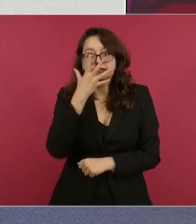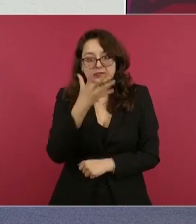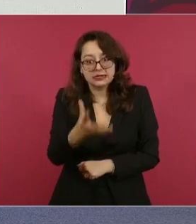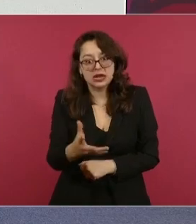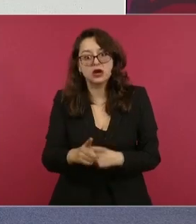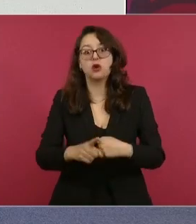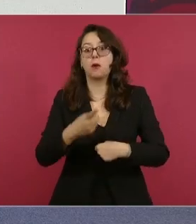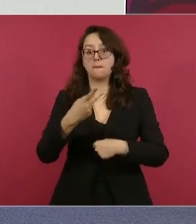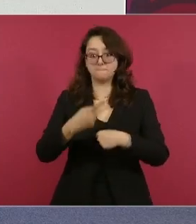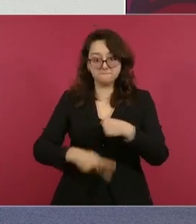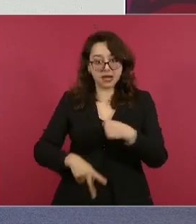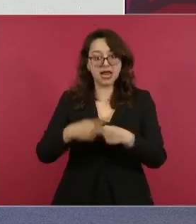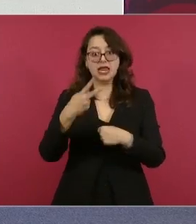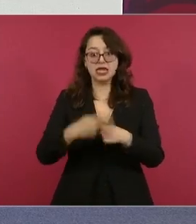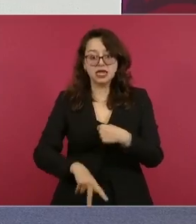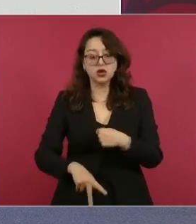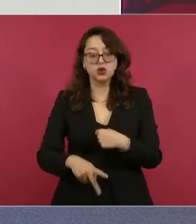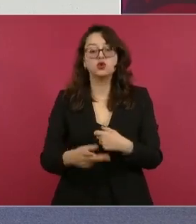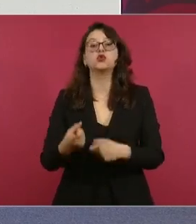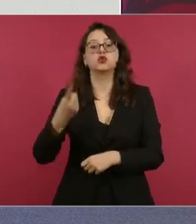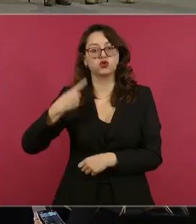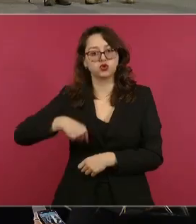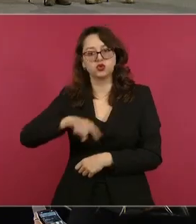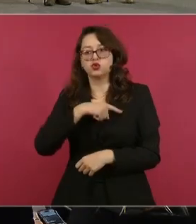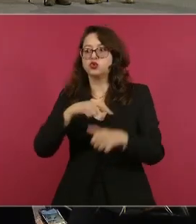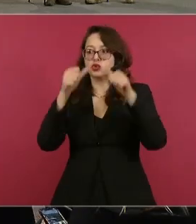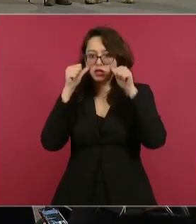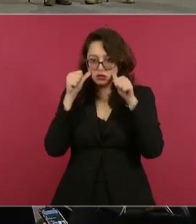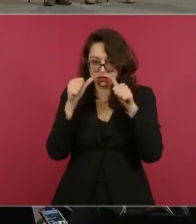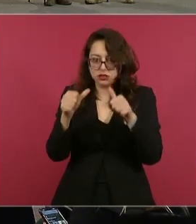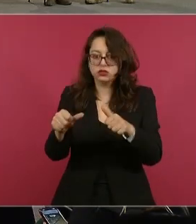Nosotros también estamos pendientes.